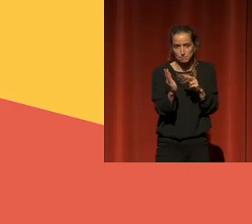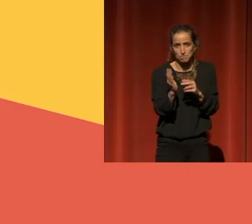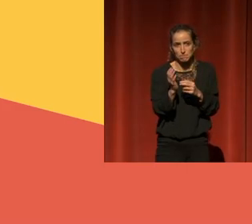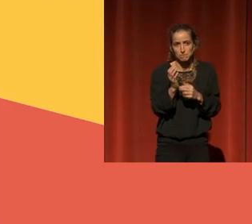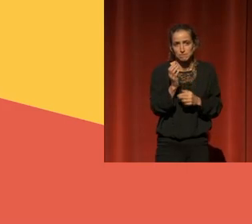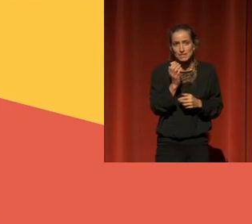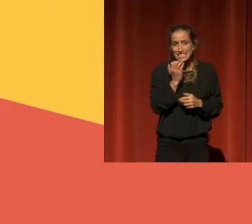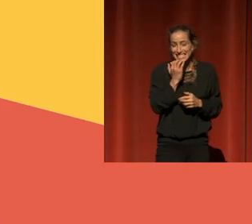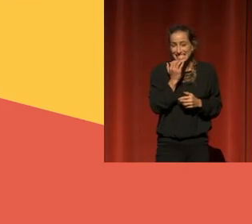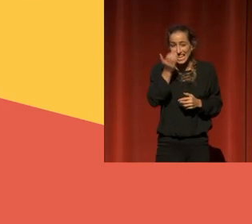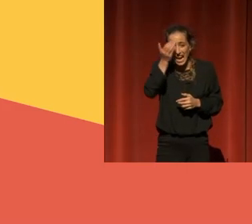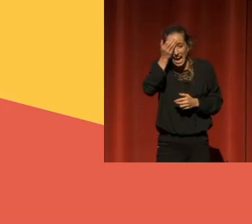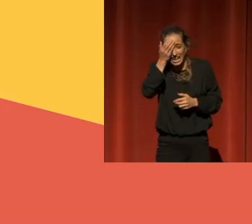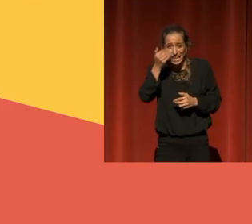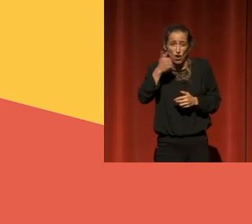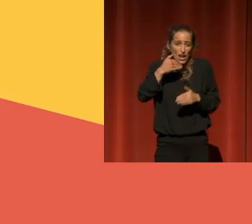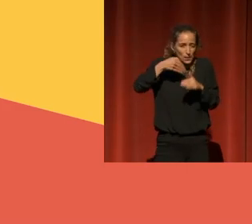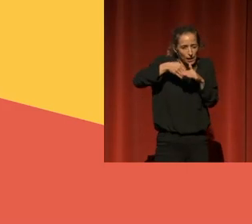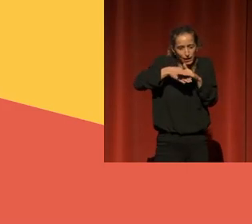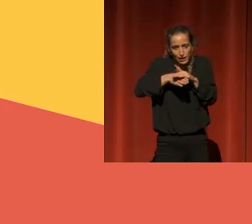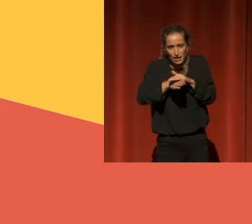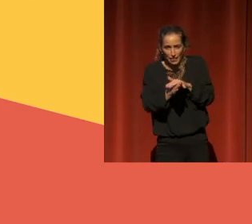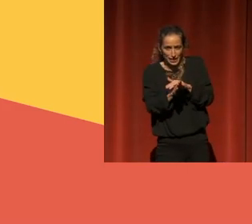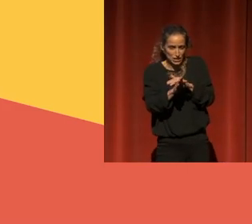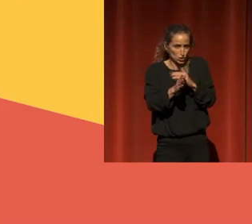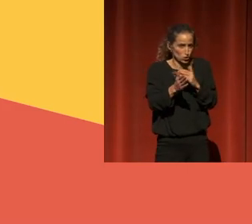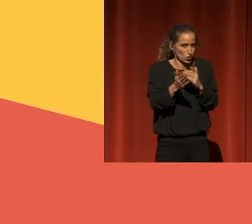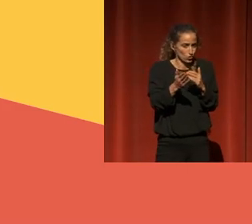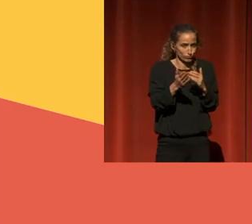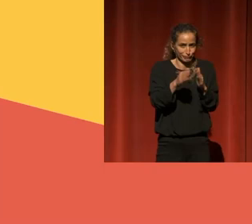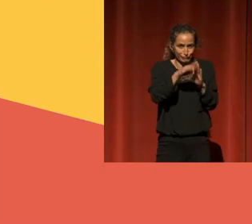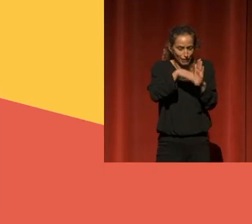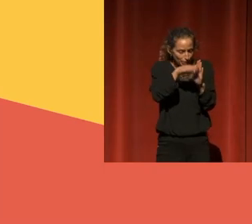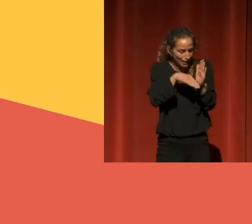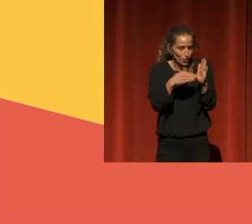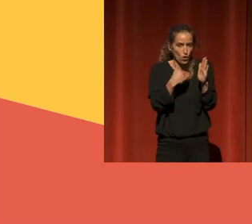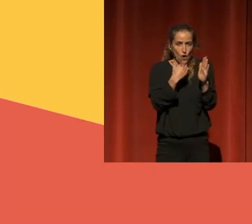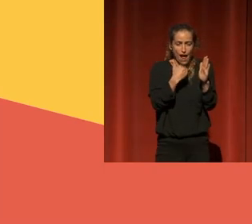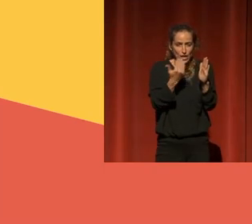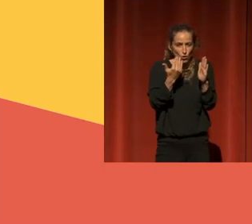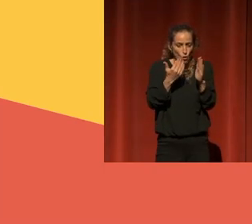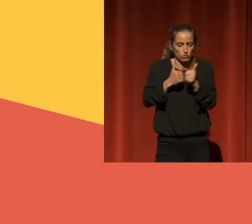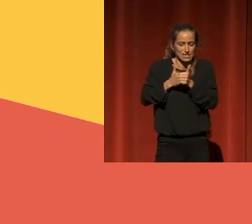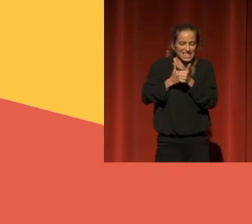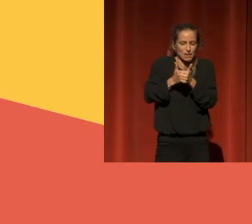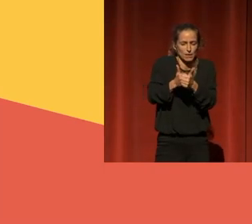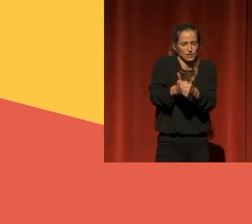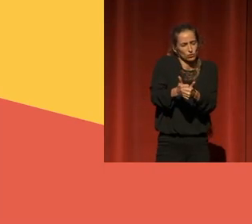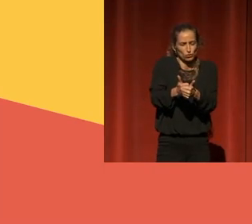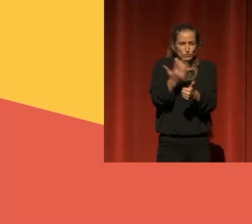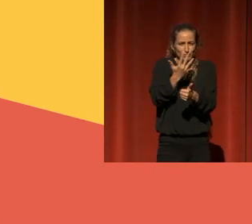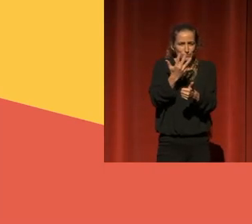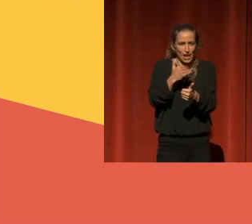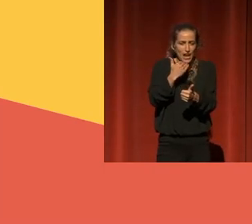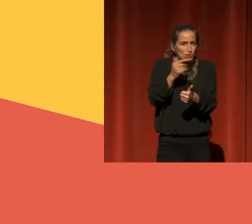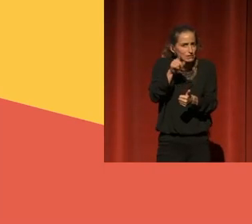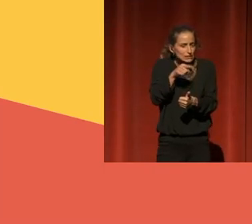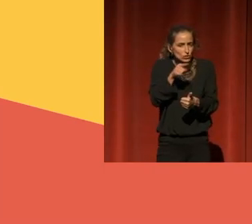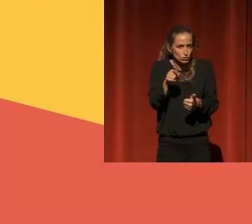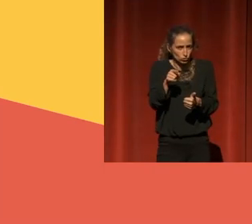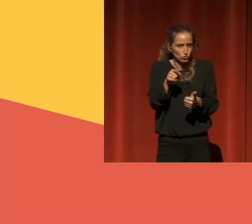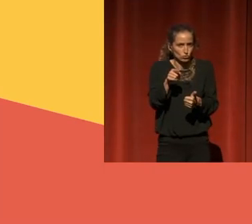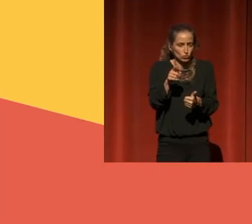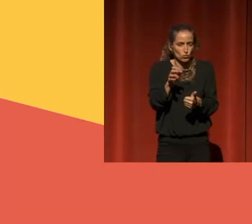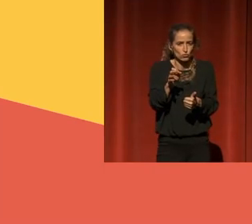están hackeando el móvil que que le hacen seguimiento de sus de cómo